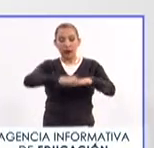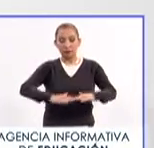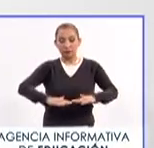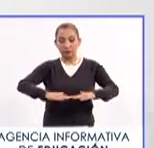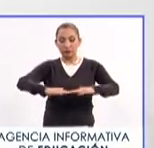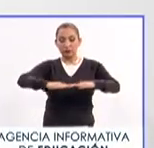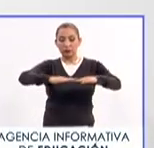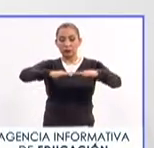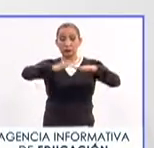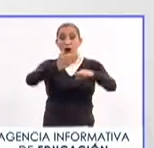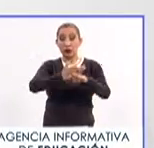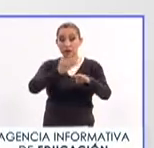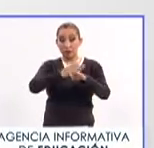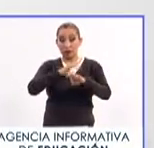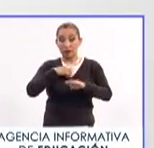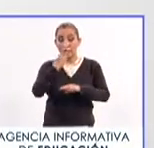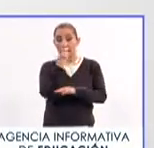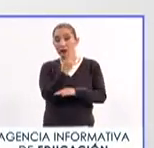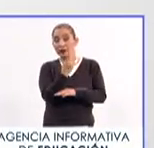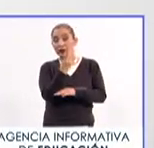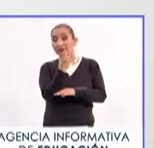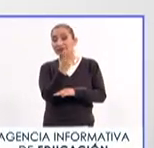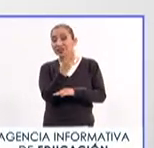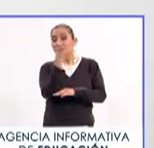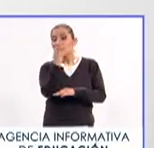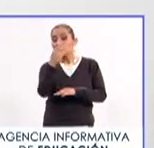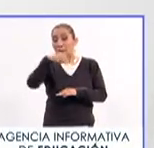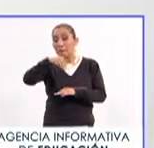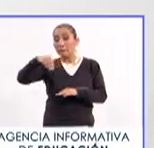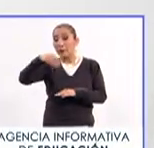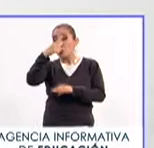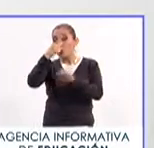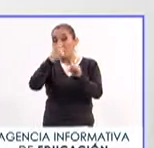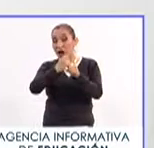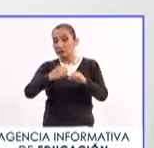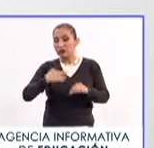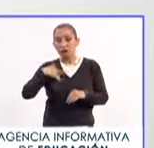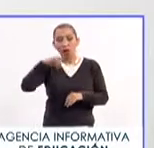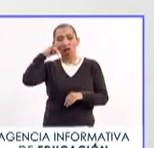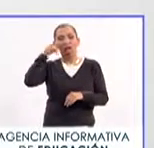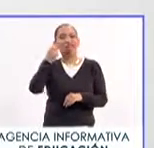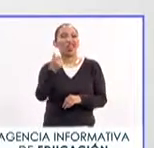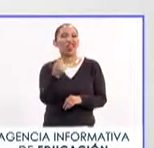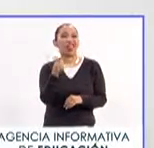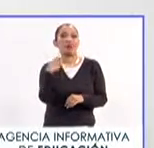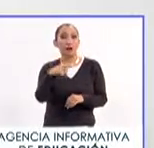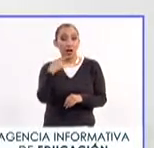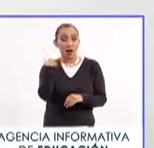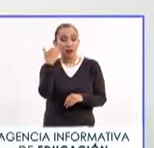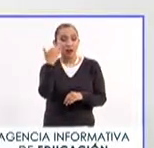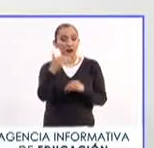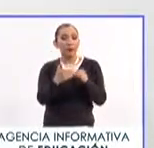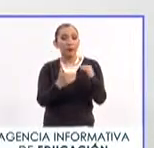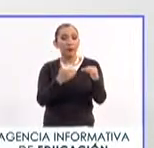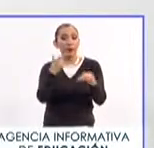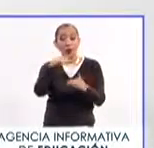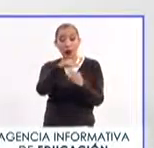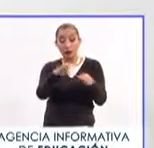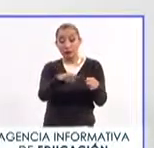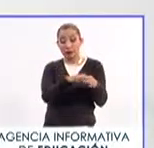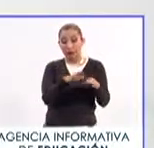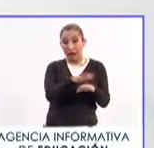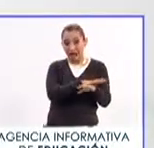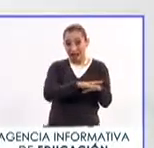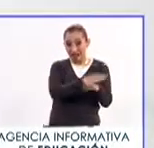en estos momentos ya está subiendo entre 3 y 4 milímetros por año. No parece mucho, pero a lo largo del tiempo y en las zonas costeras que